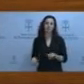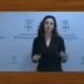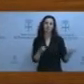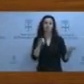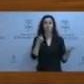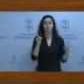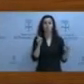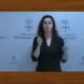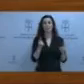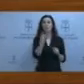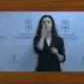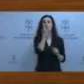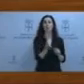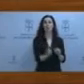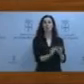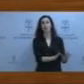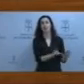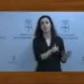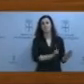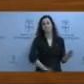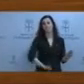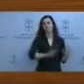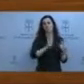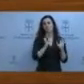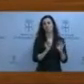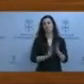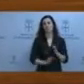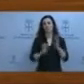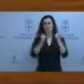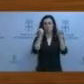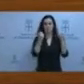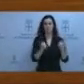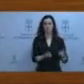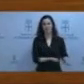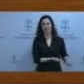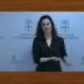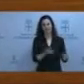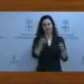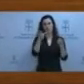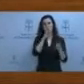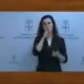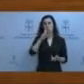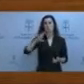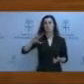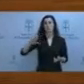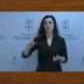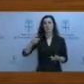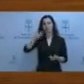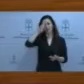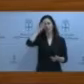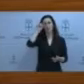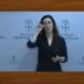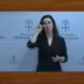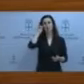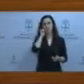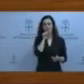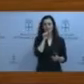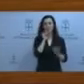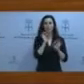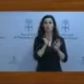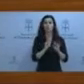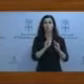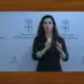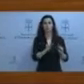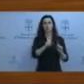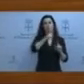más. Las urgencias quirúrgicas de estas especialidades se derivarían también a LUCA, se diferenciaría, se separaría a las poblaciones de